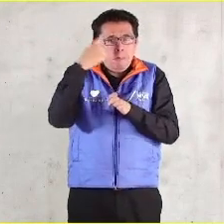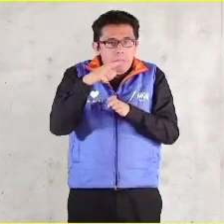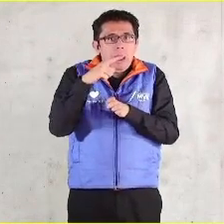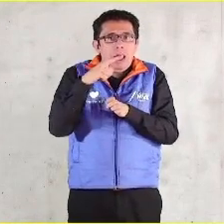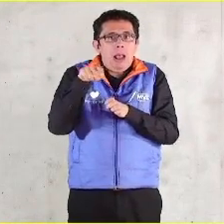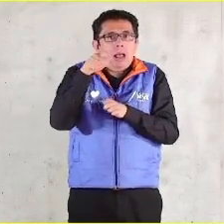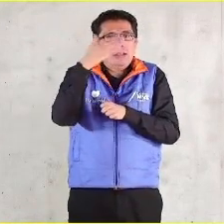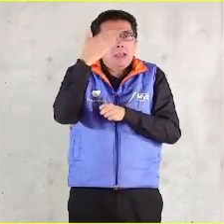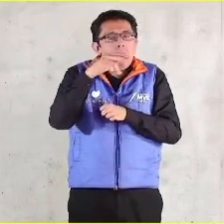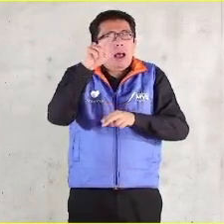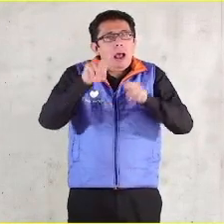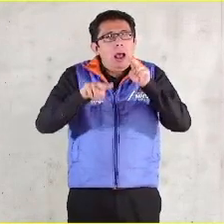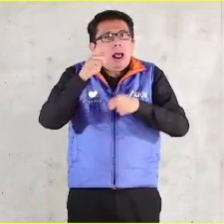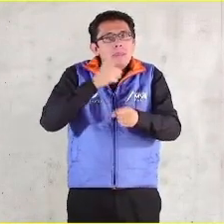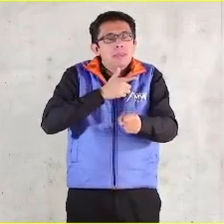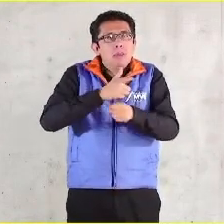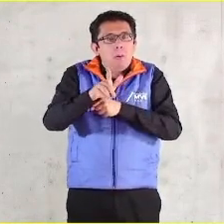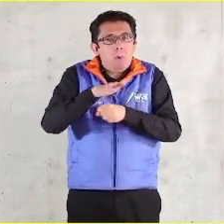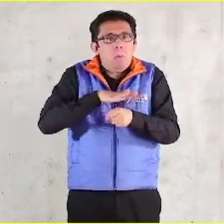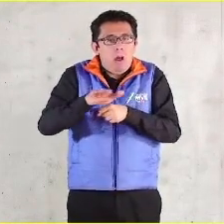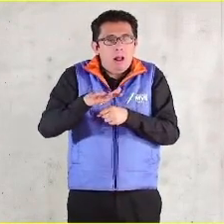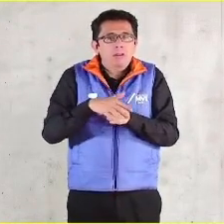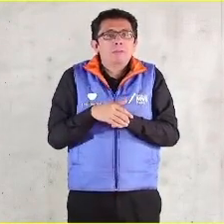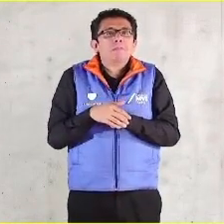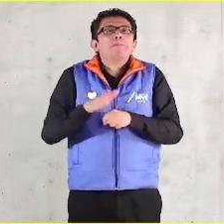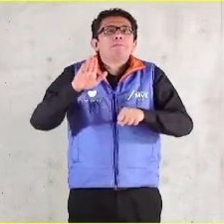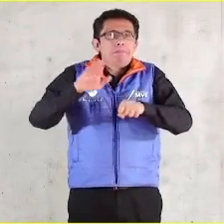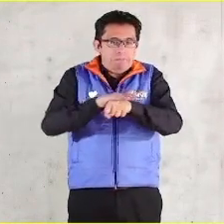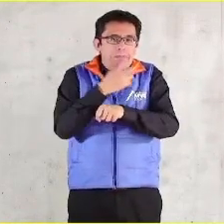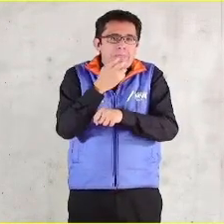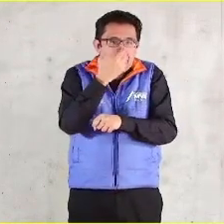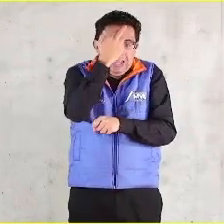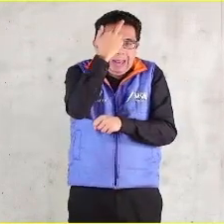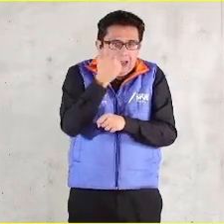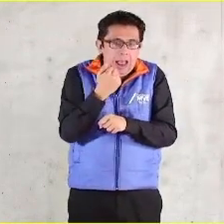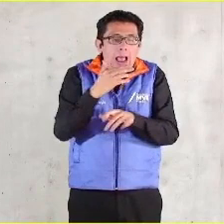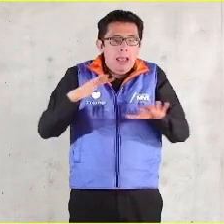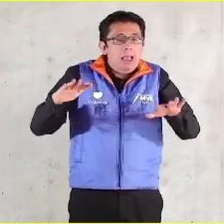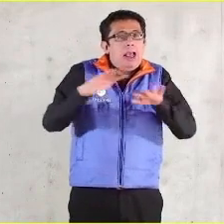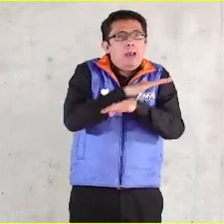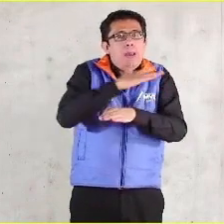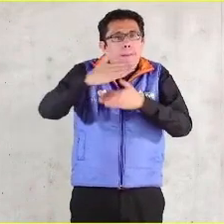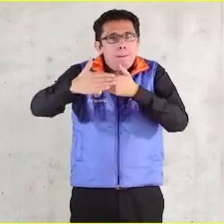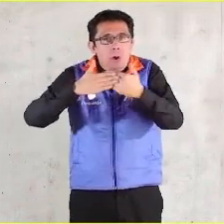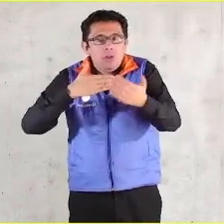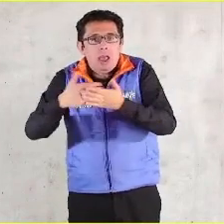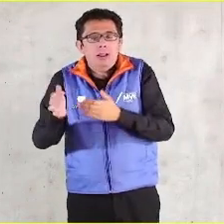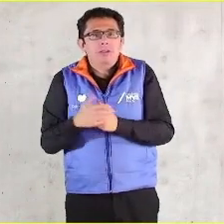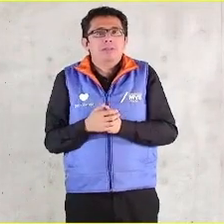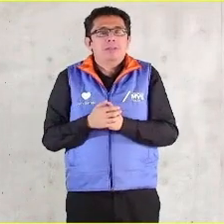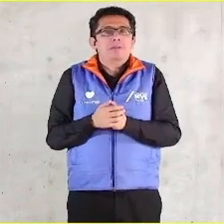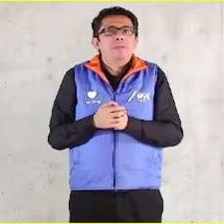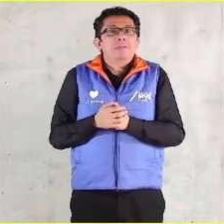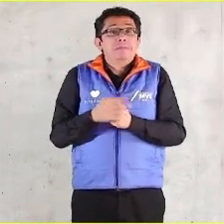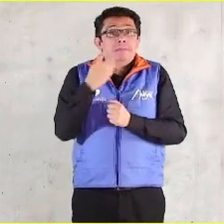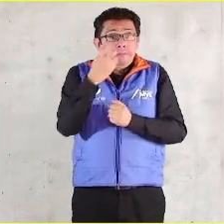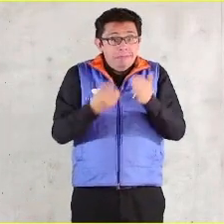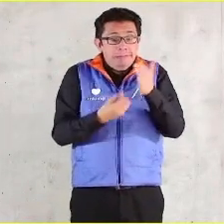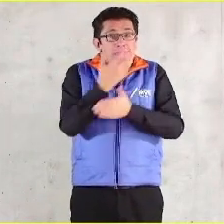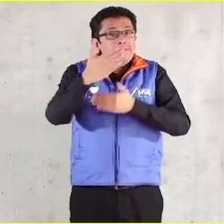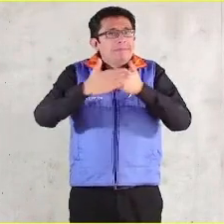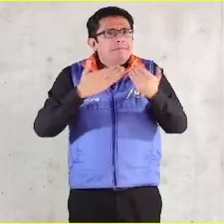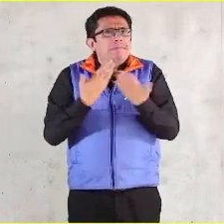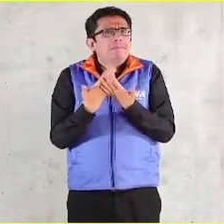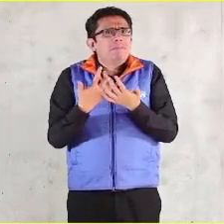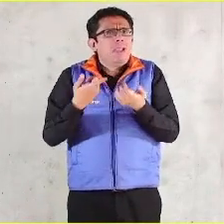social. Esa es la razón por la cual migramos a un nuevo modelo. Ahora, este nuevo modelo,